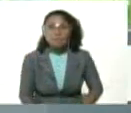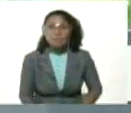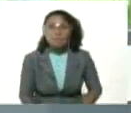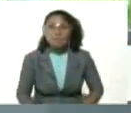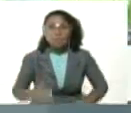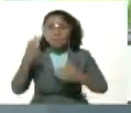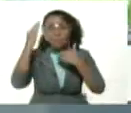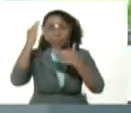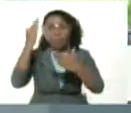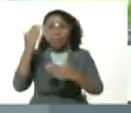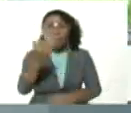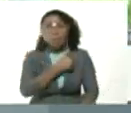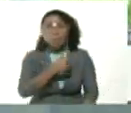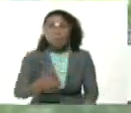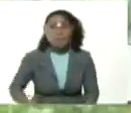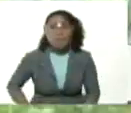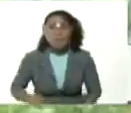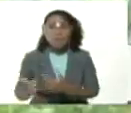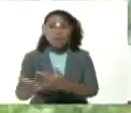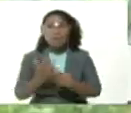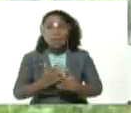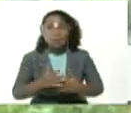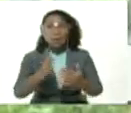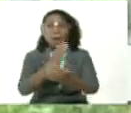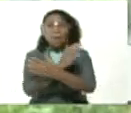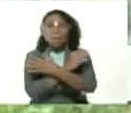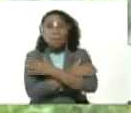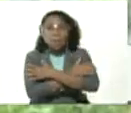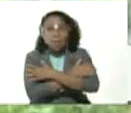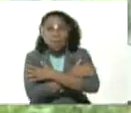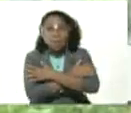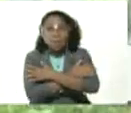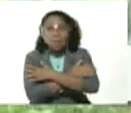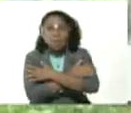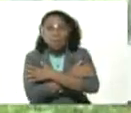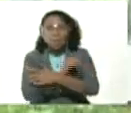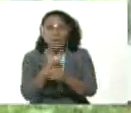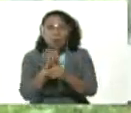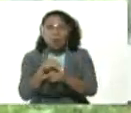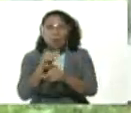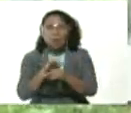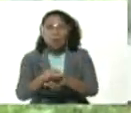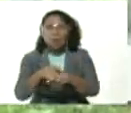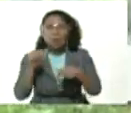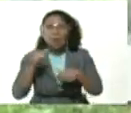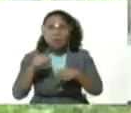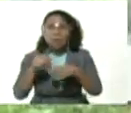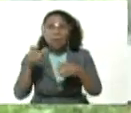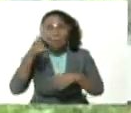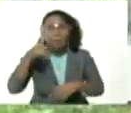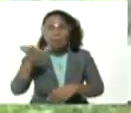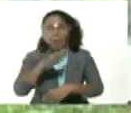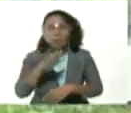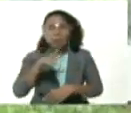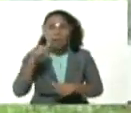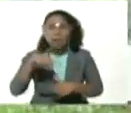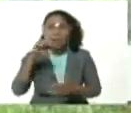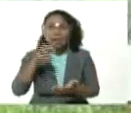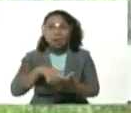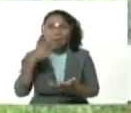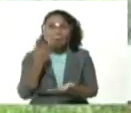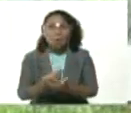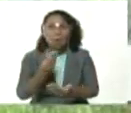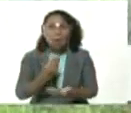Saludos, presidente. Reciba un abrazo cariñoso de parte de este pueblo oriental del estado